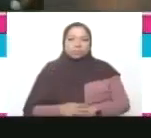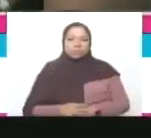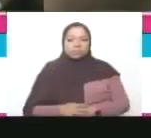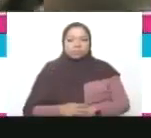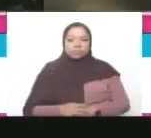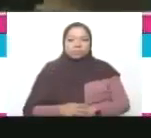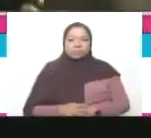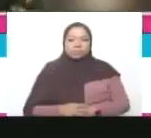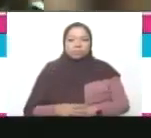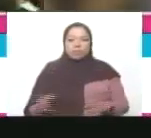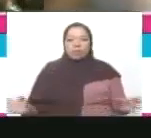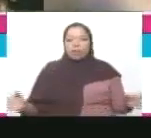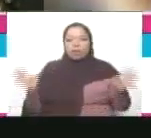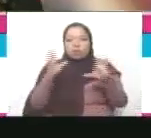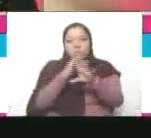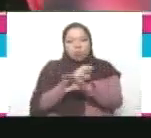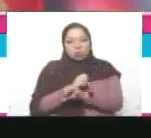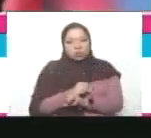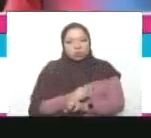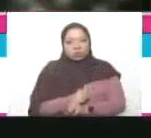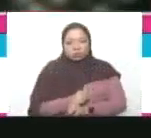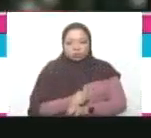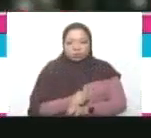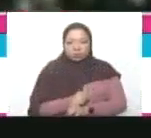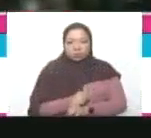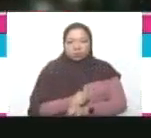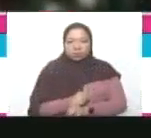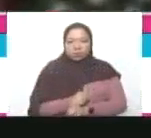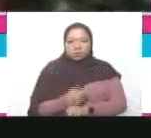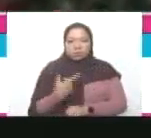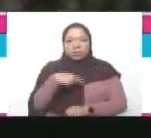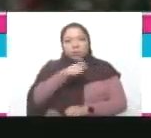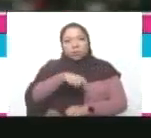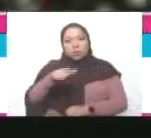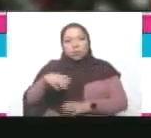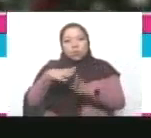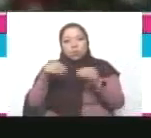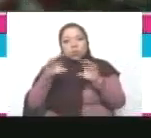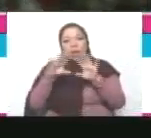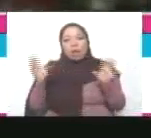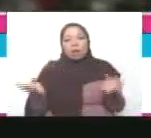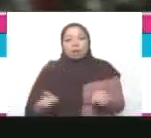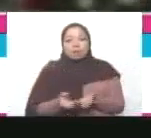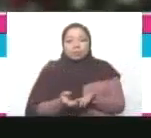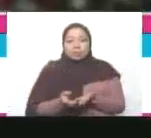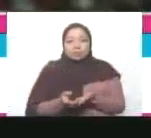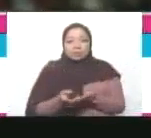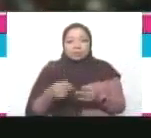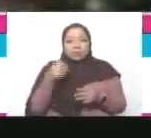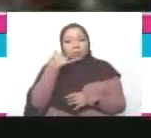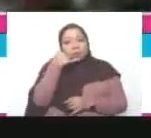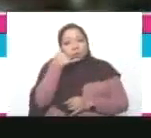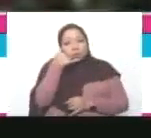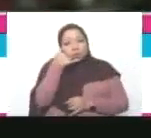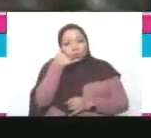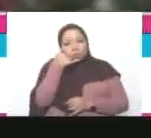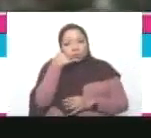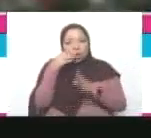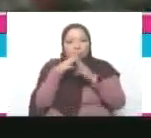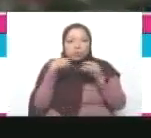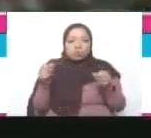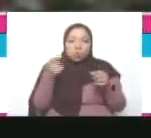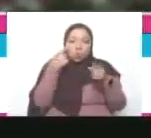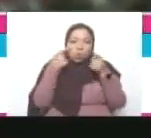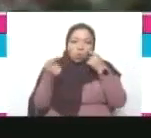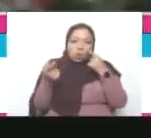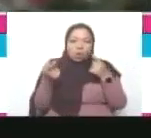Les agarró la noche y las imágenes de la gente, todo el mundo prendió su teléfono. Le